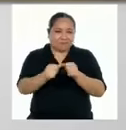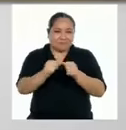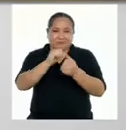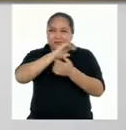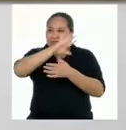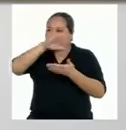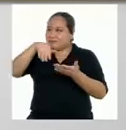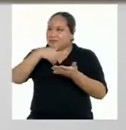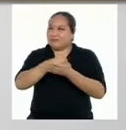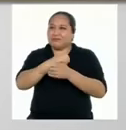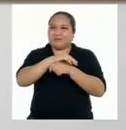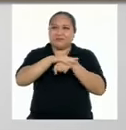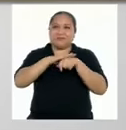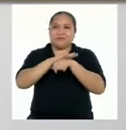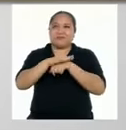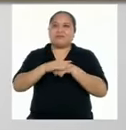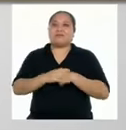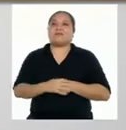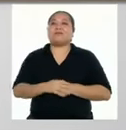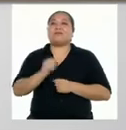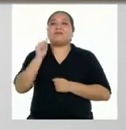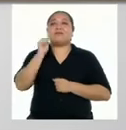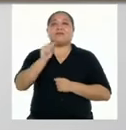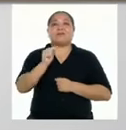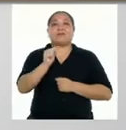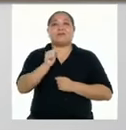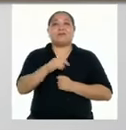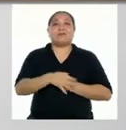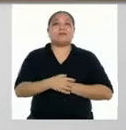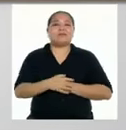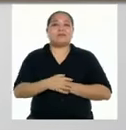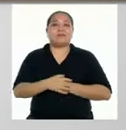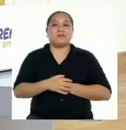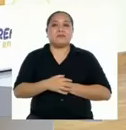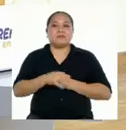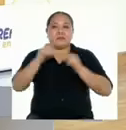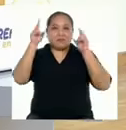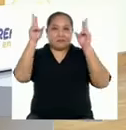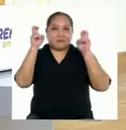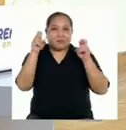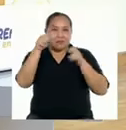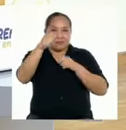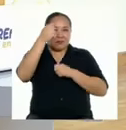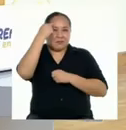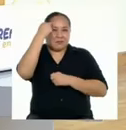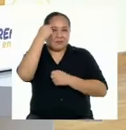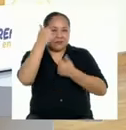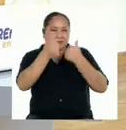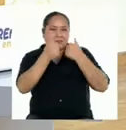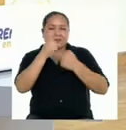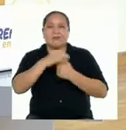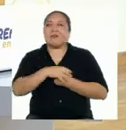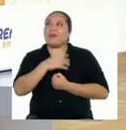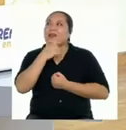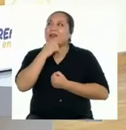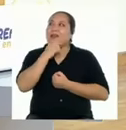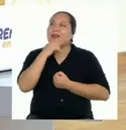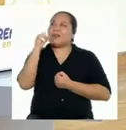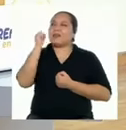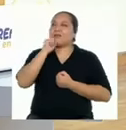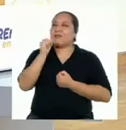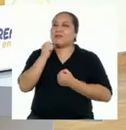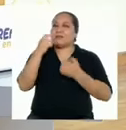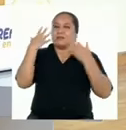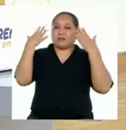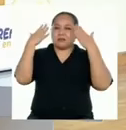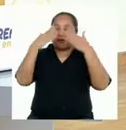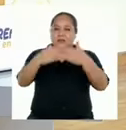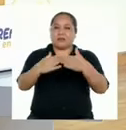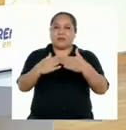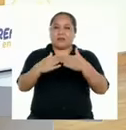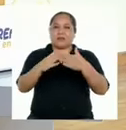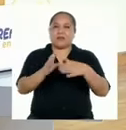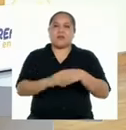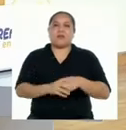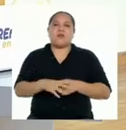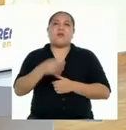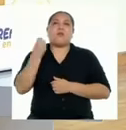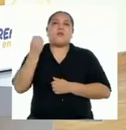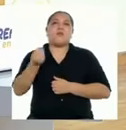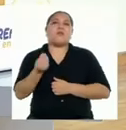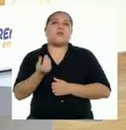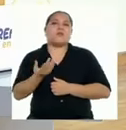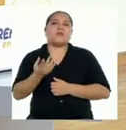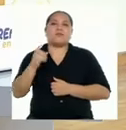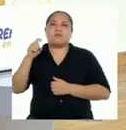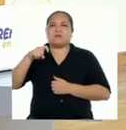planifiqué? El título. ¿Has pensado cuál podría ser? ¿Verdad? Quiero que sea algo directo, como ¿por qué